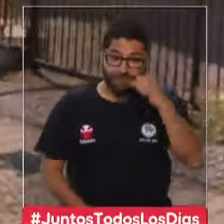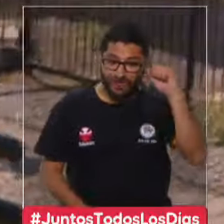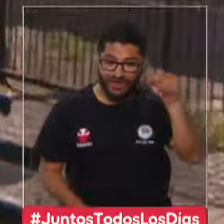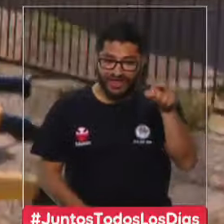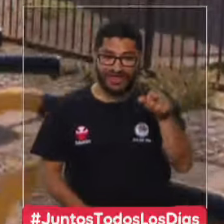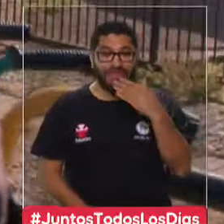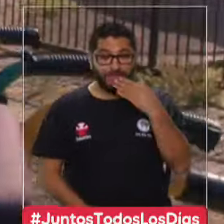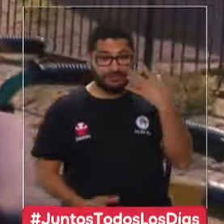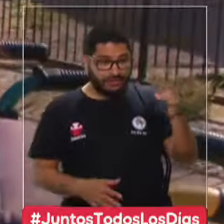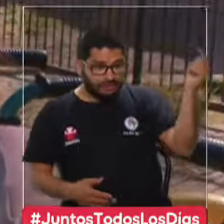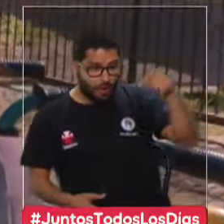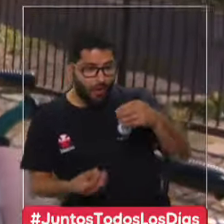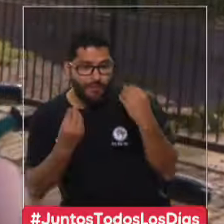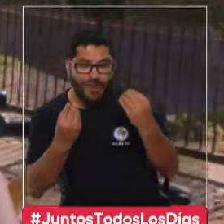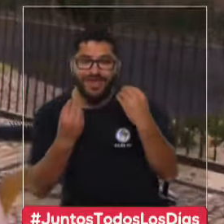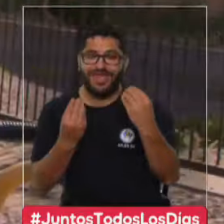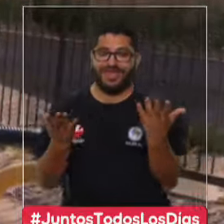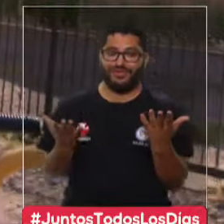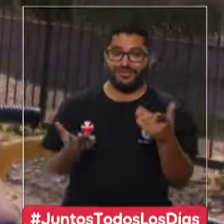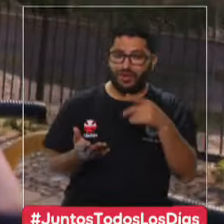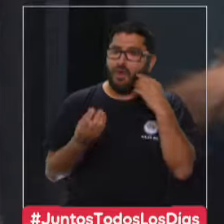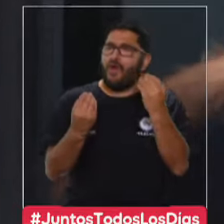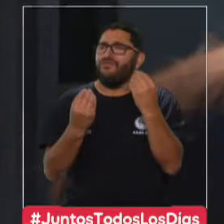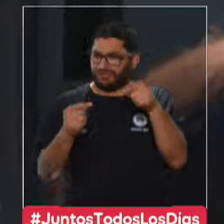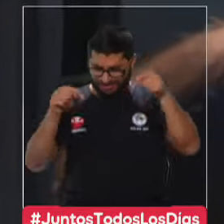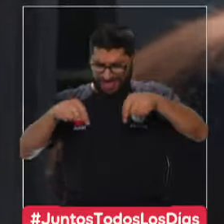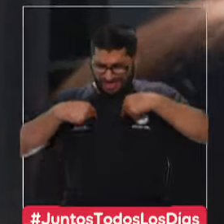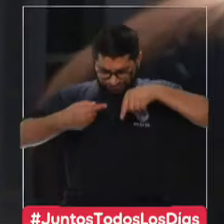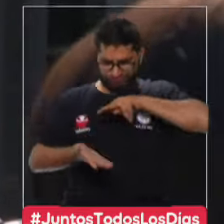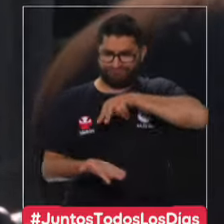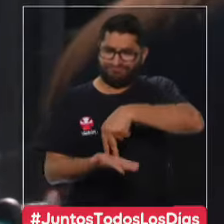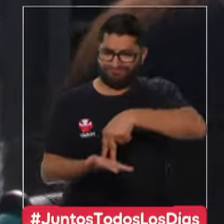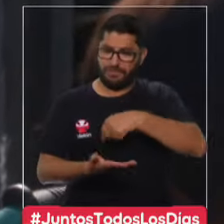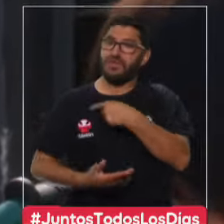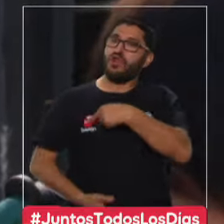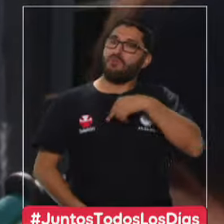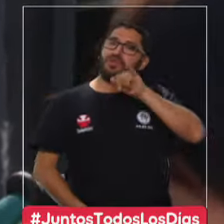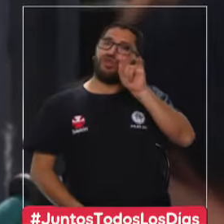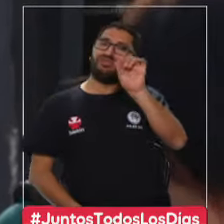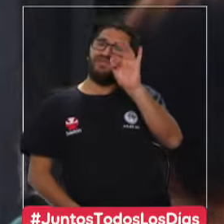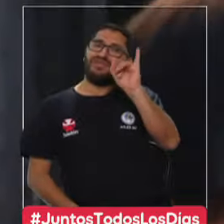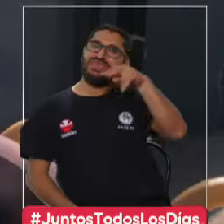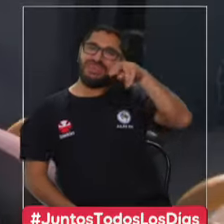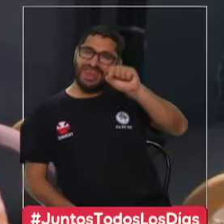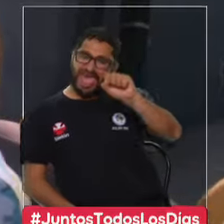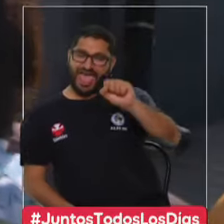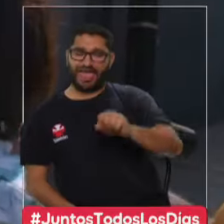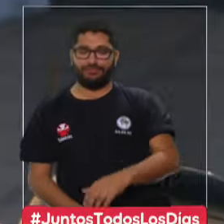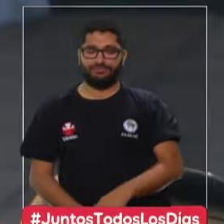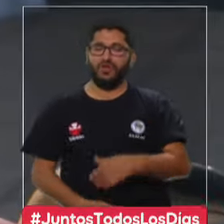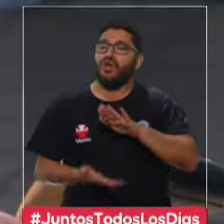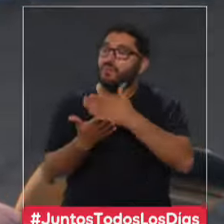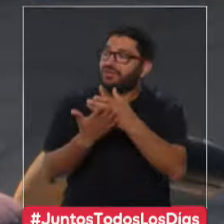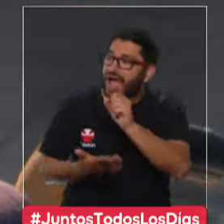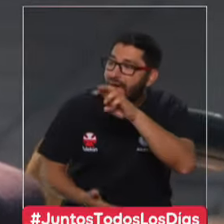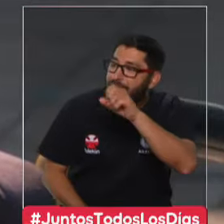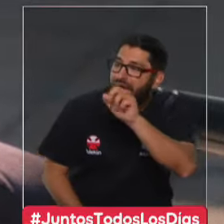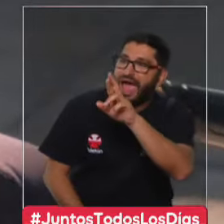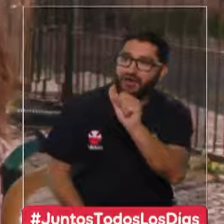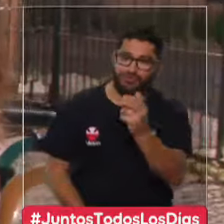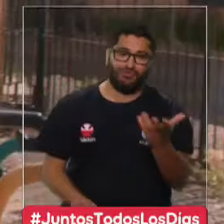Presidente, qué bueno que llegó. Por supuesto, tenía que estar acá. Buenos días. Me llamo Josefina. Un gusto conocerte, Josefina. ¿Cómo estás, Amaro? Un gusto